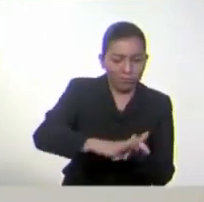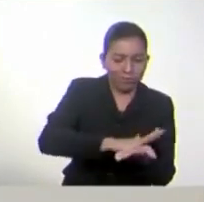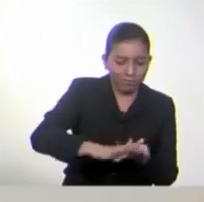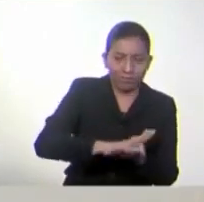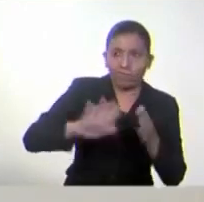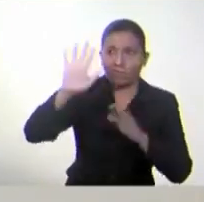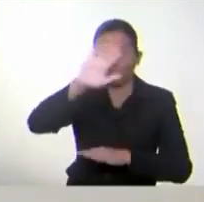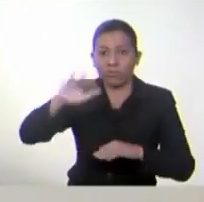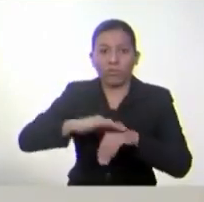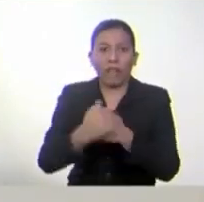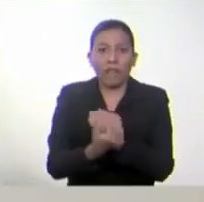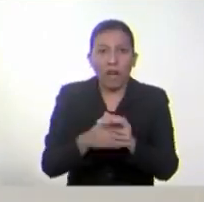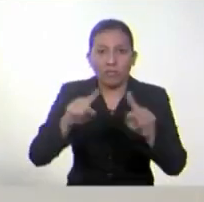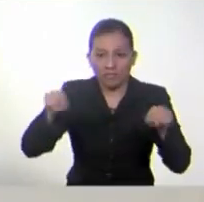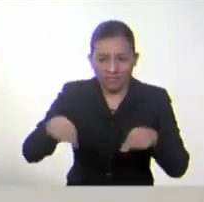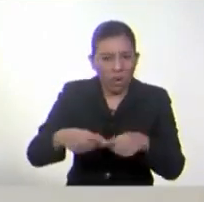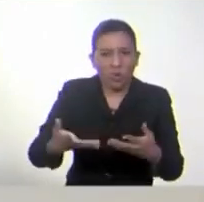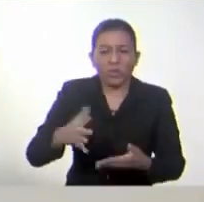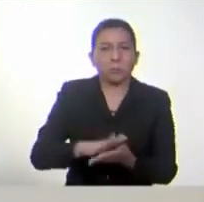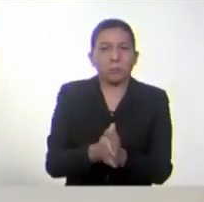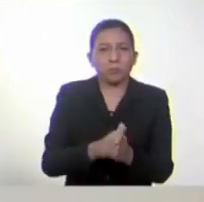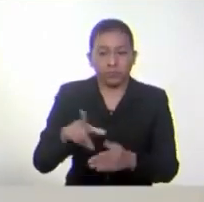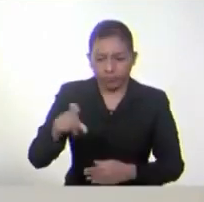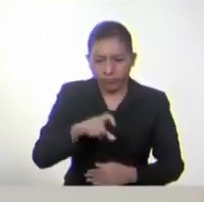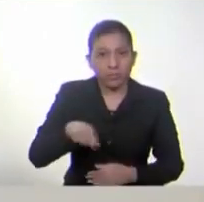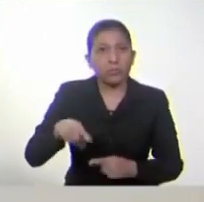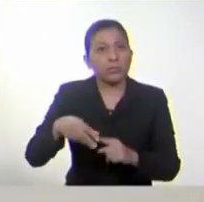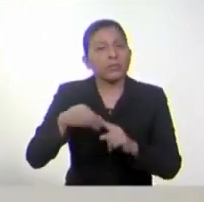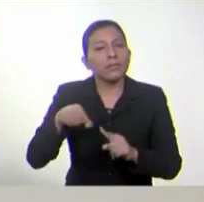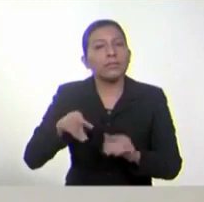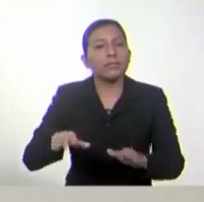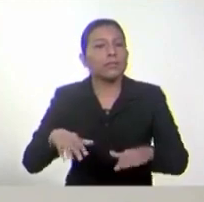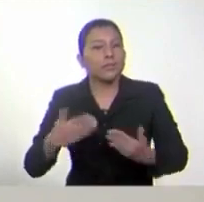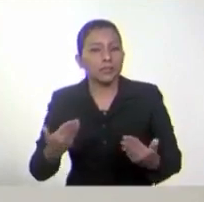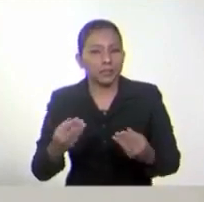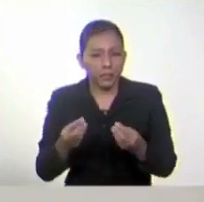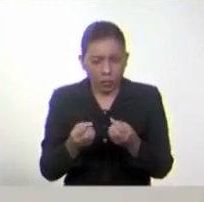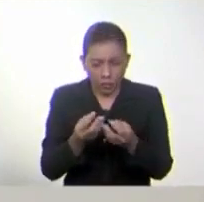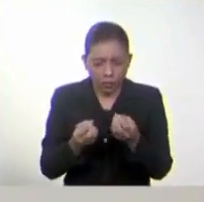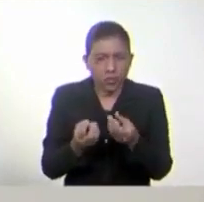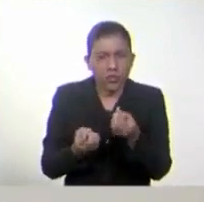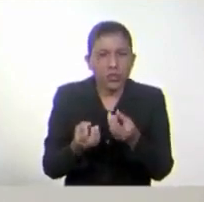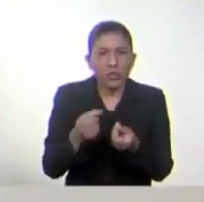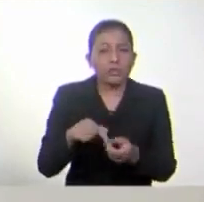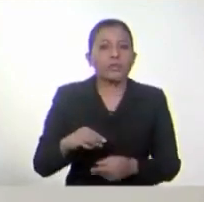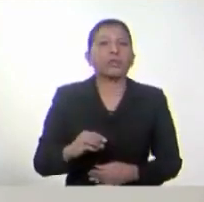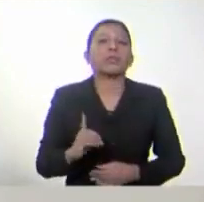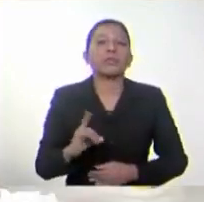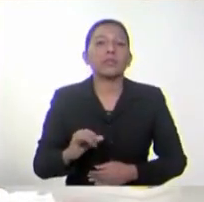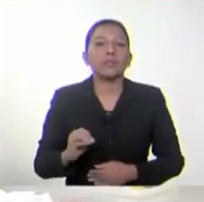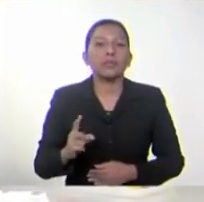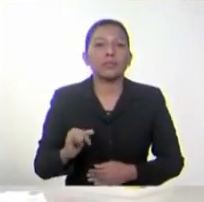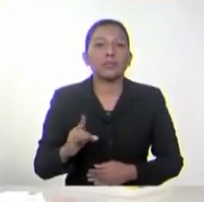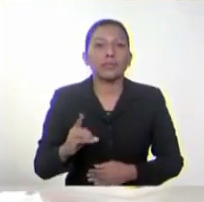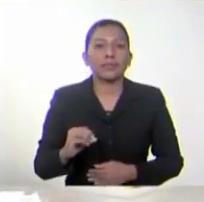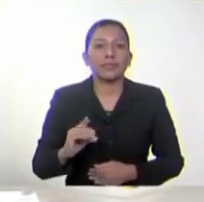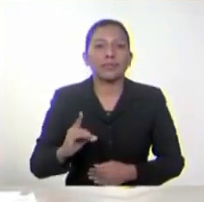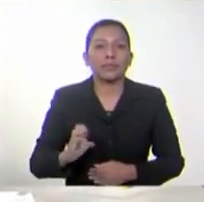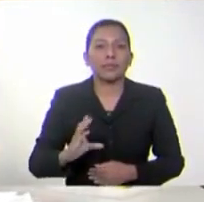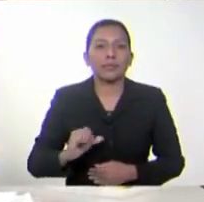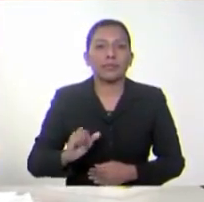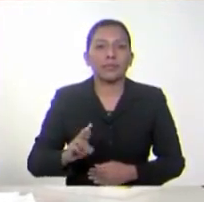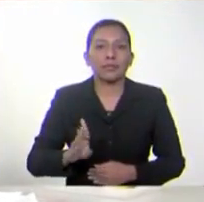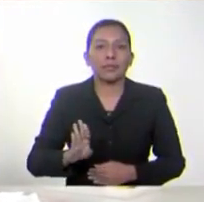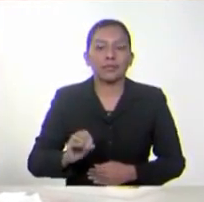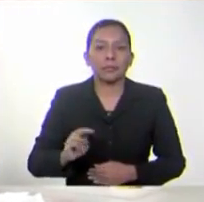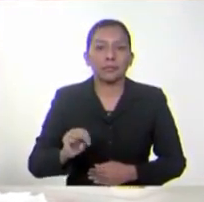observarás una sustancia nueva, que será la formación de burbujas, y este es el dióxido de carbono. Y por último, puedes prender